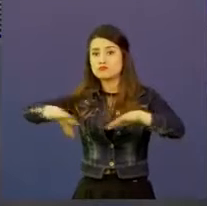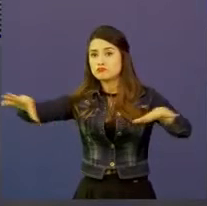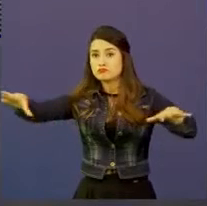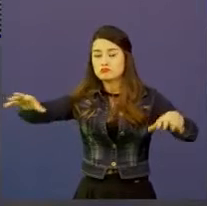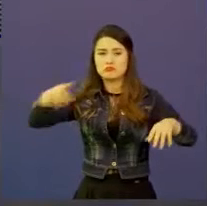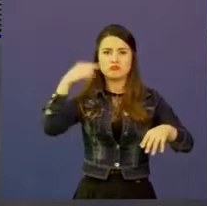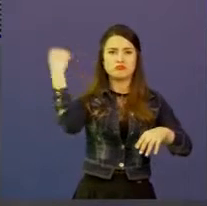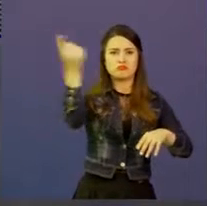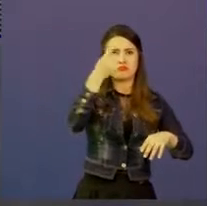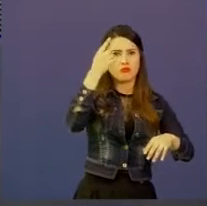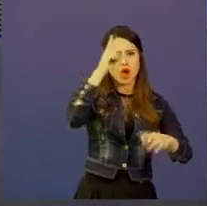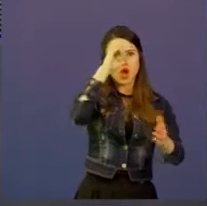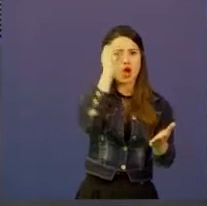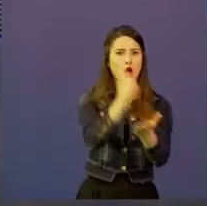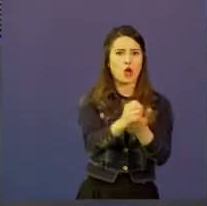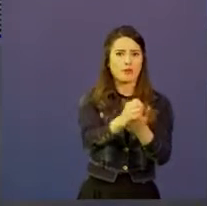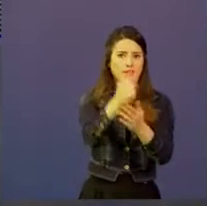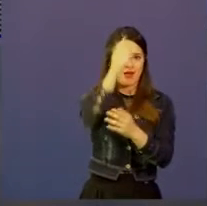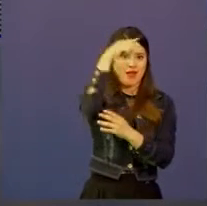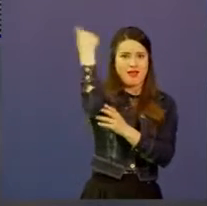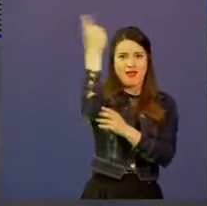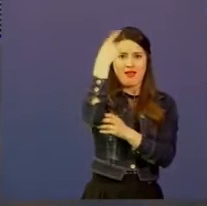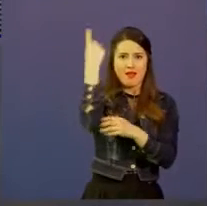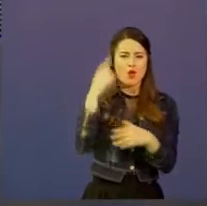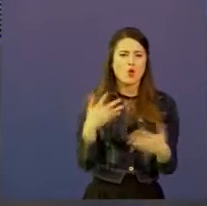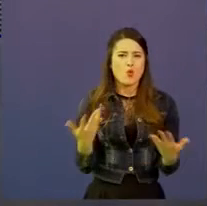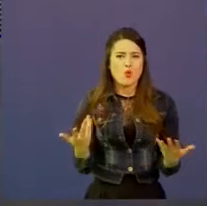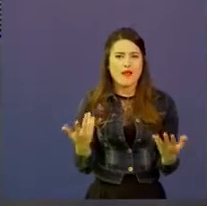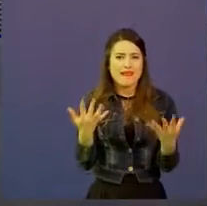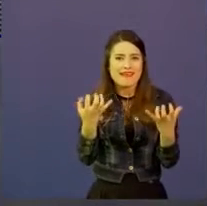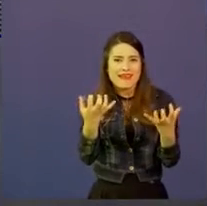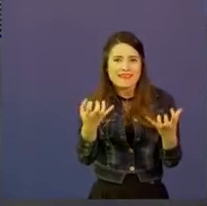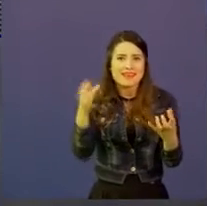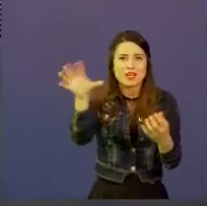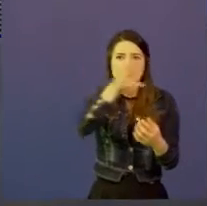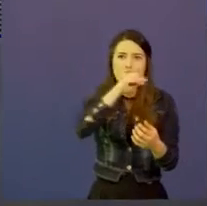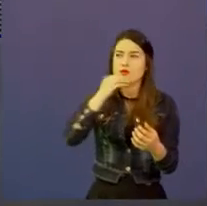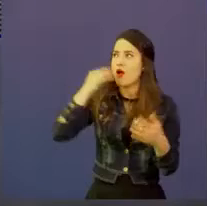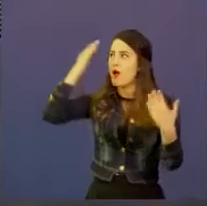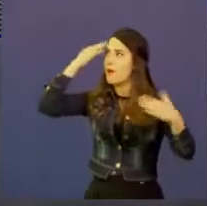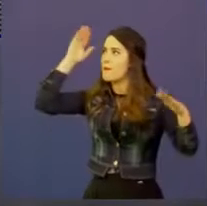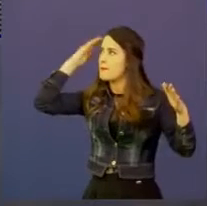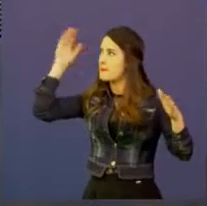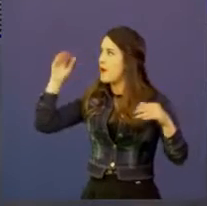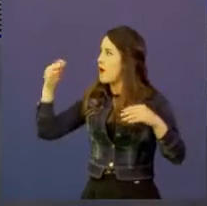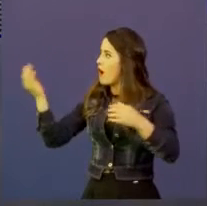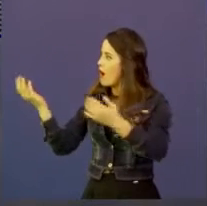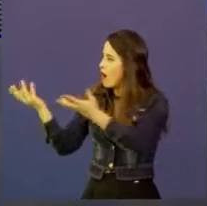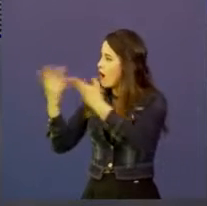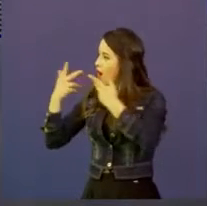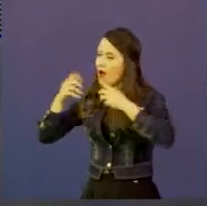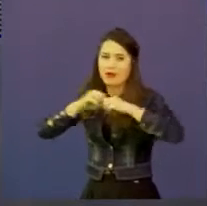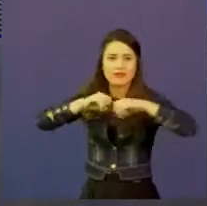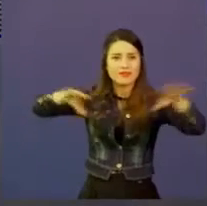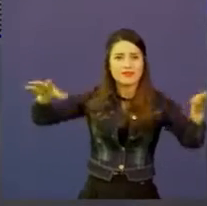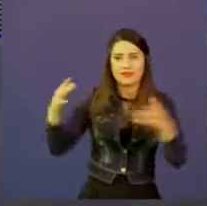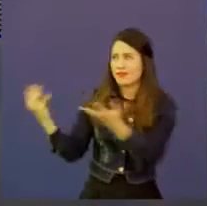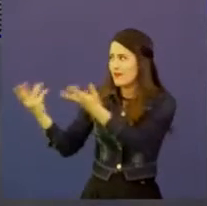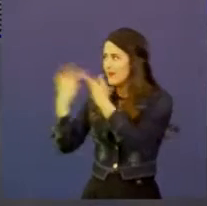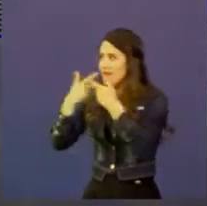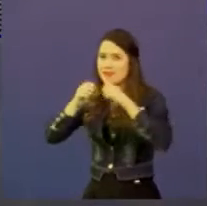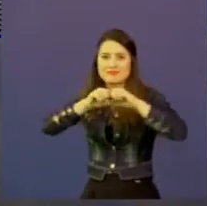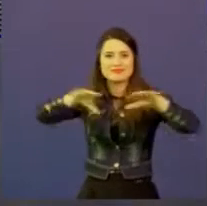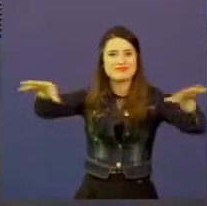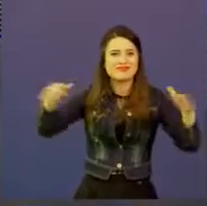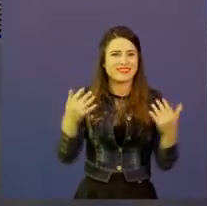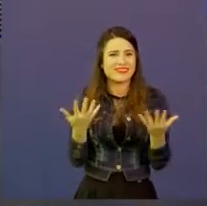de los expertos, es la opinión pública de todos los que las usamos. Y cómo eso se vuelve una opinión pública que nos ayuda a